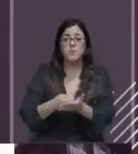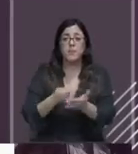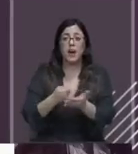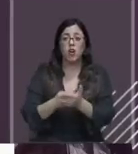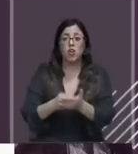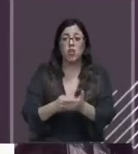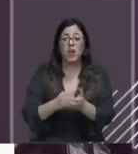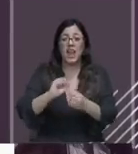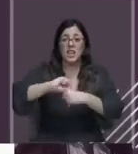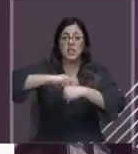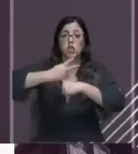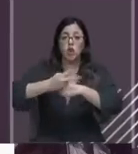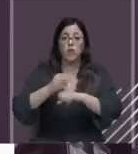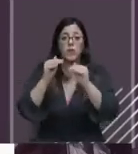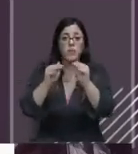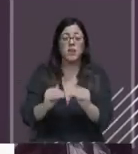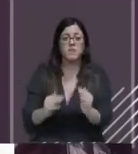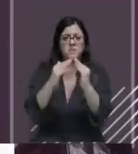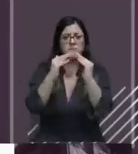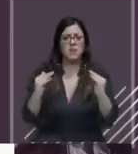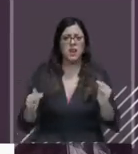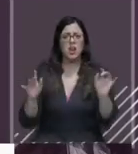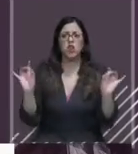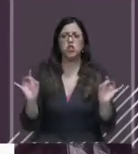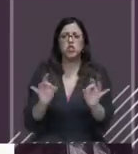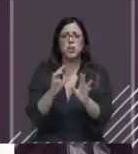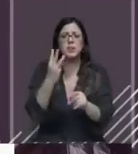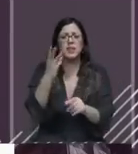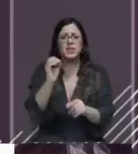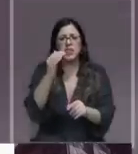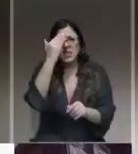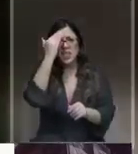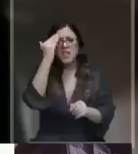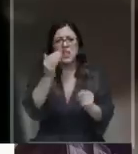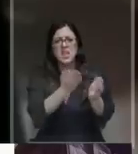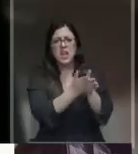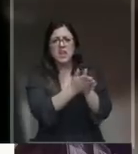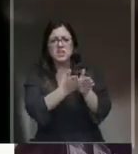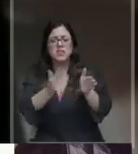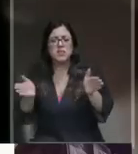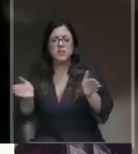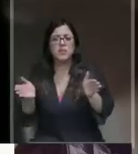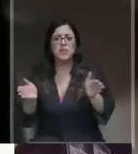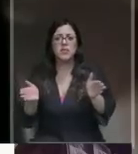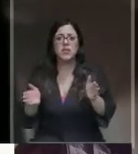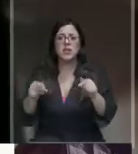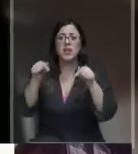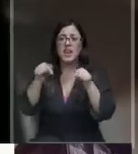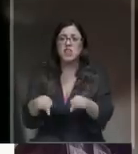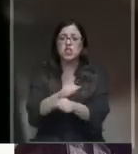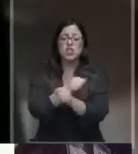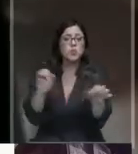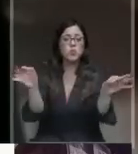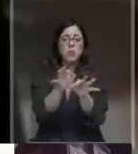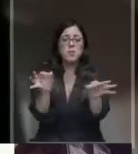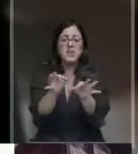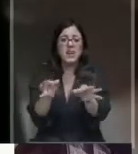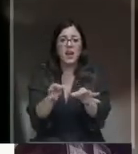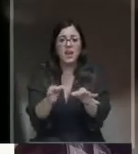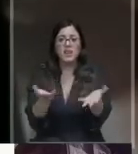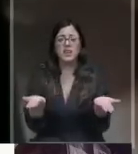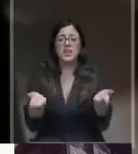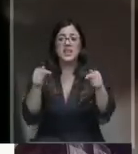casi el doble por el mismo bien, con solo 30 días de diferencia. Eso es inexplicable e impresentable, y